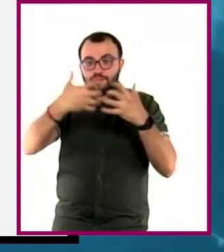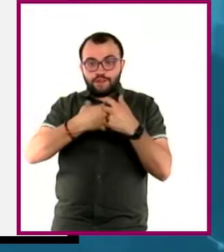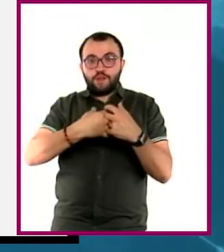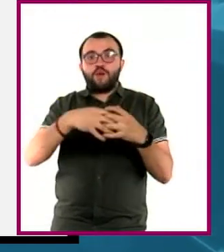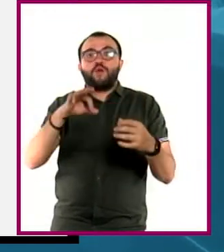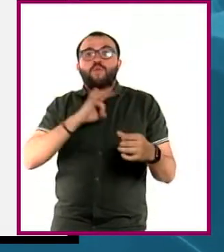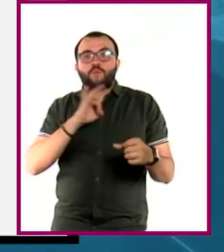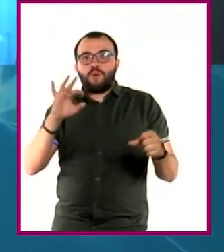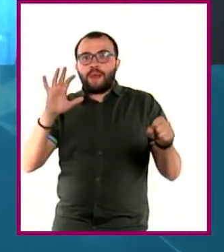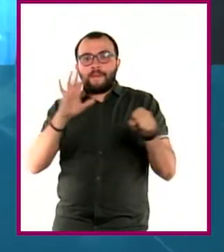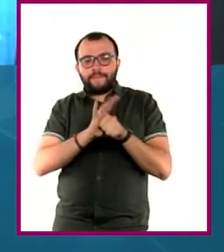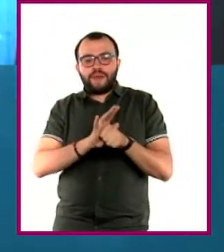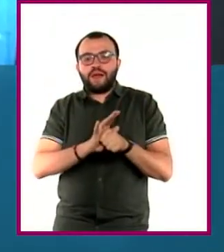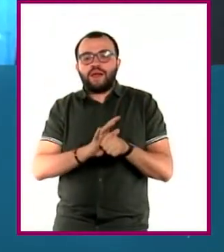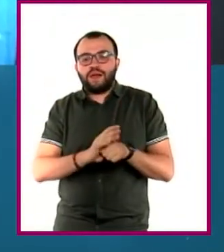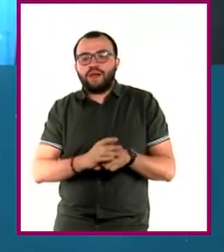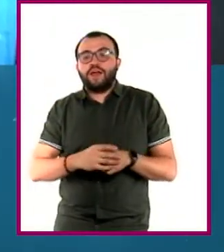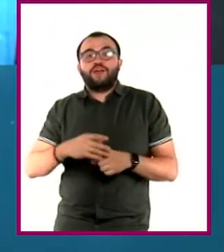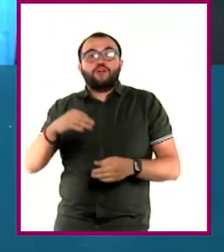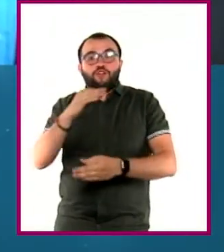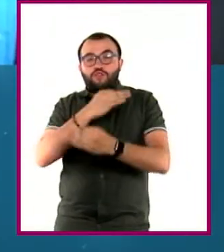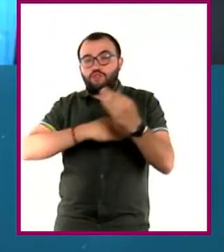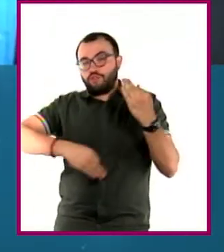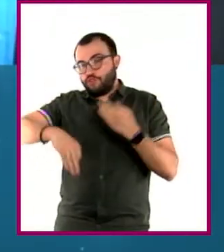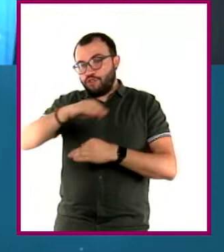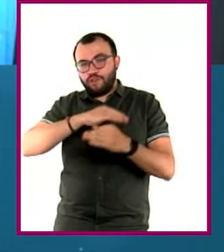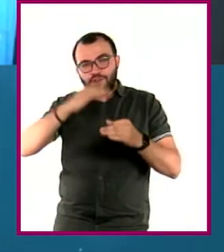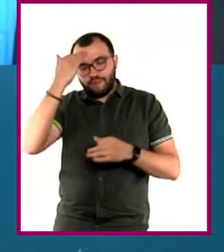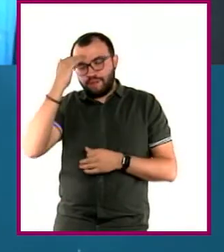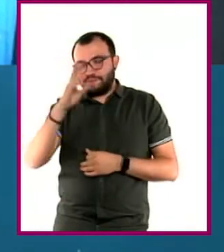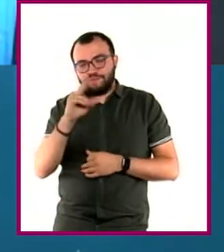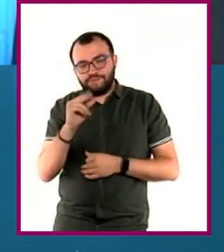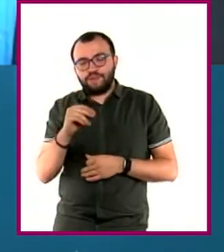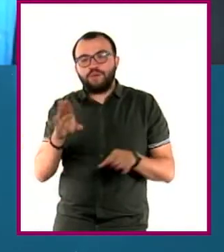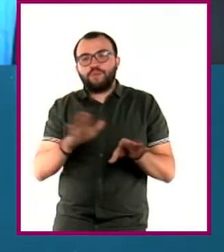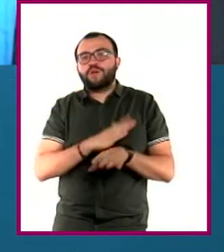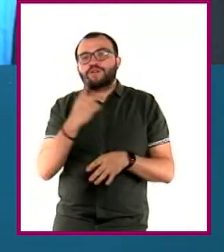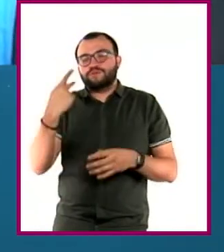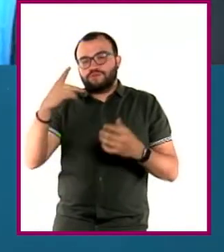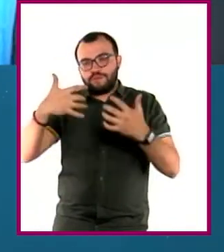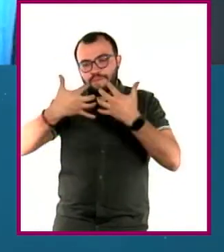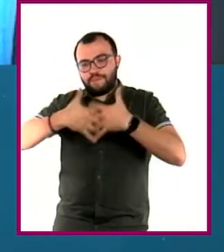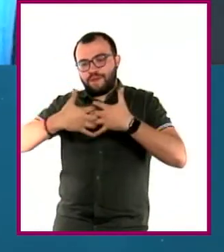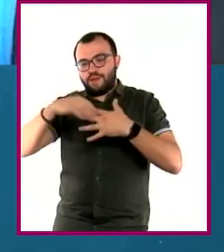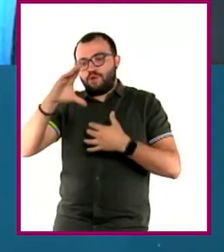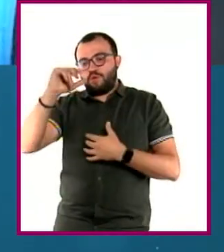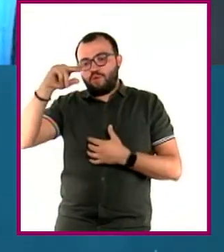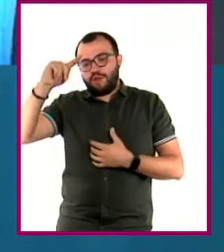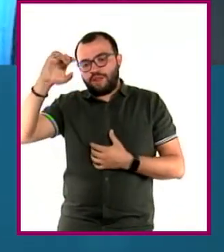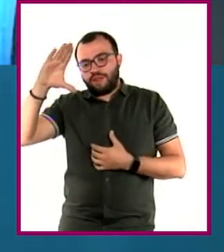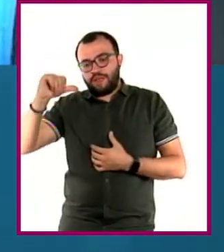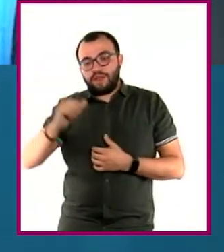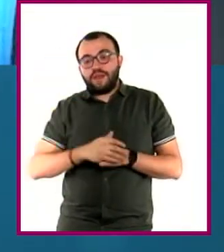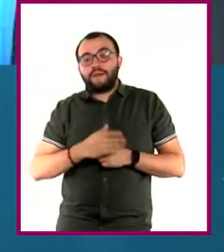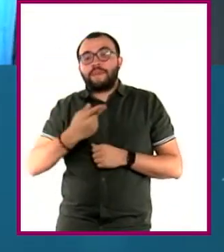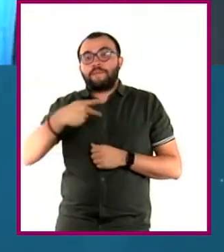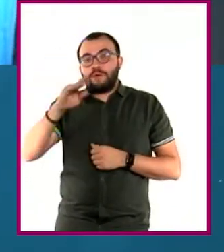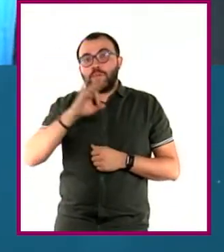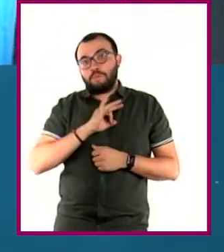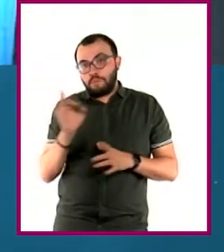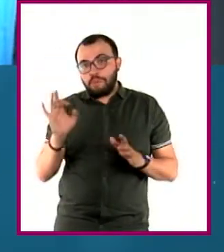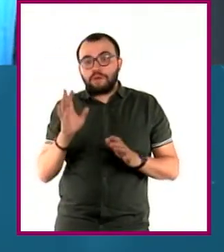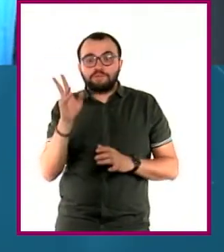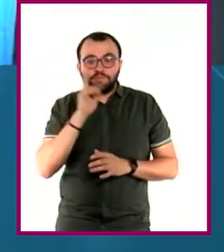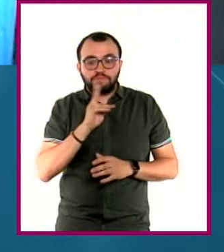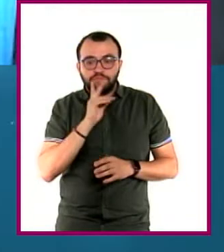va a ocurrir todo el tiempo, tienen que recordar que las leyes que rigen eso son las de la mecánica cuántica, pero existe una probabilidad no despreciable que ocurra. Entonces